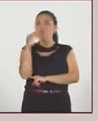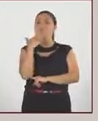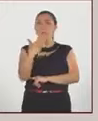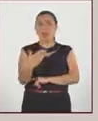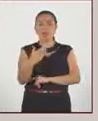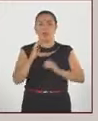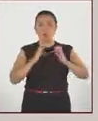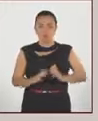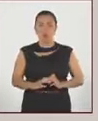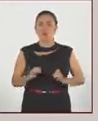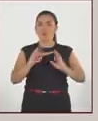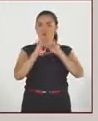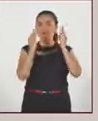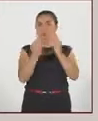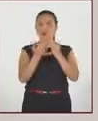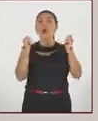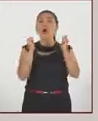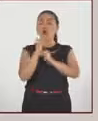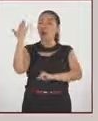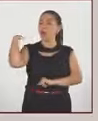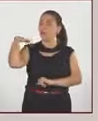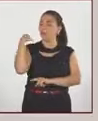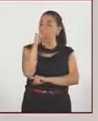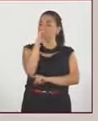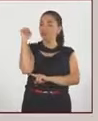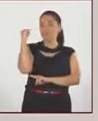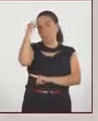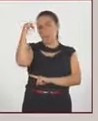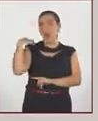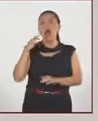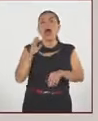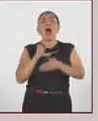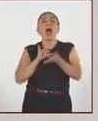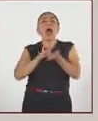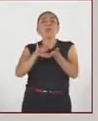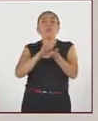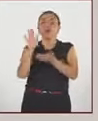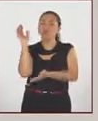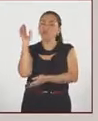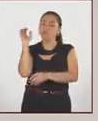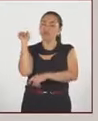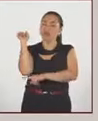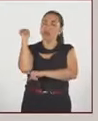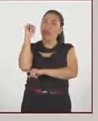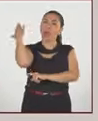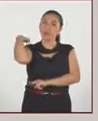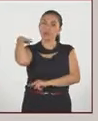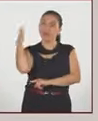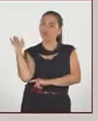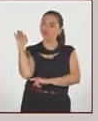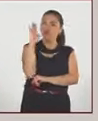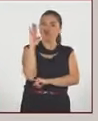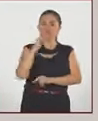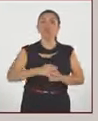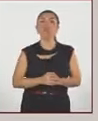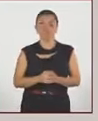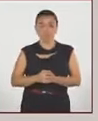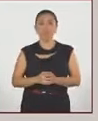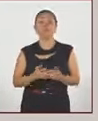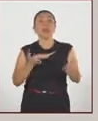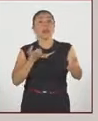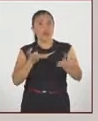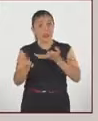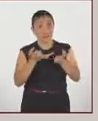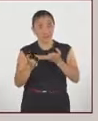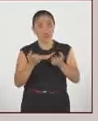y tener respaldos ajustados a la zona lumbar. Les comentaba de la actividad física inclusiva, si